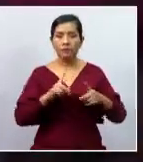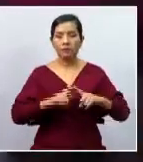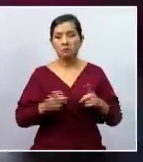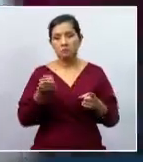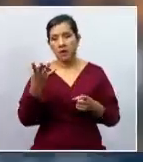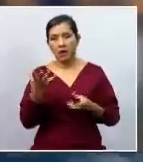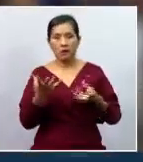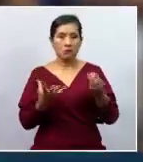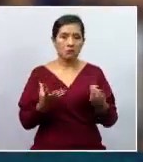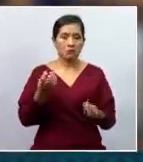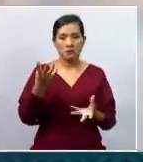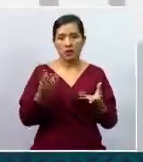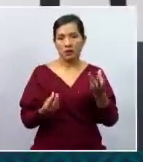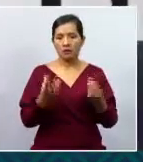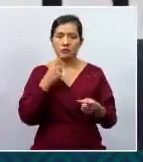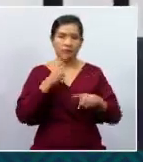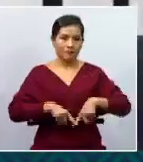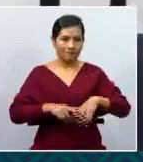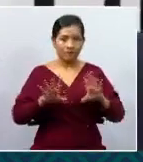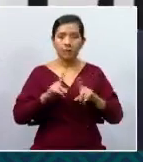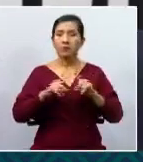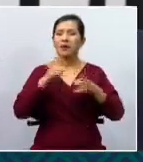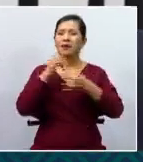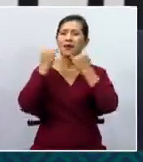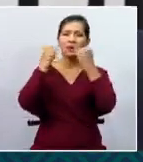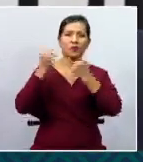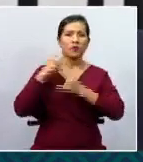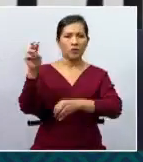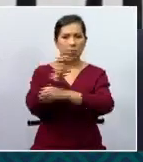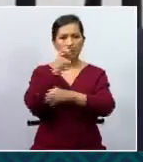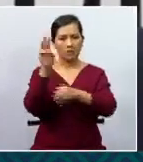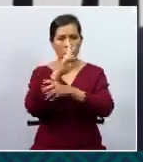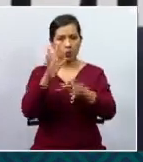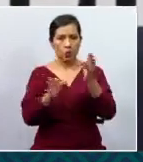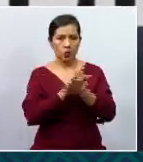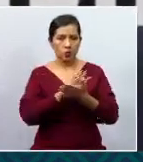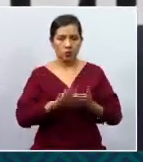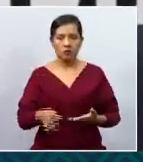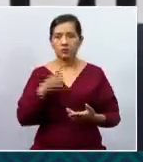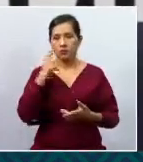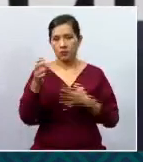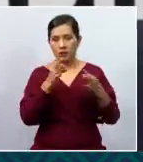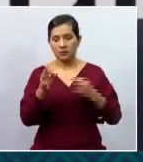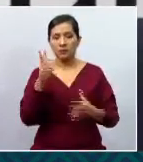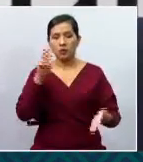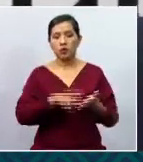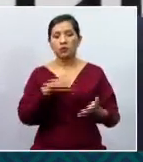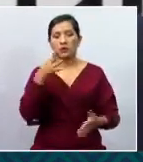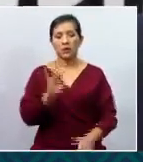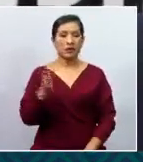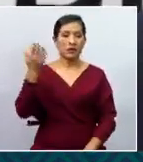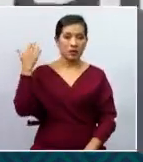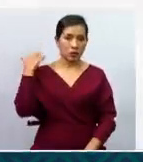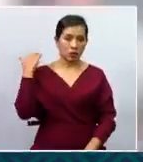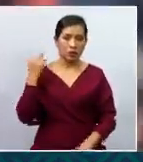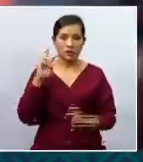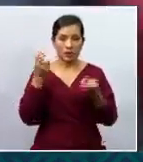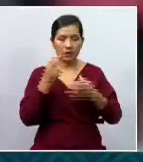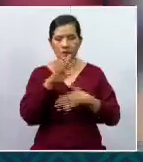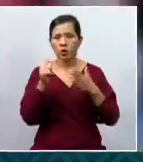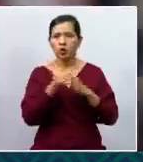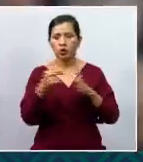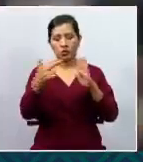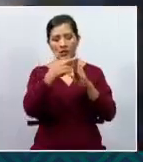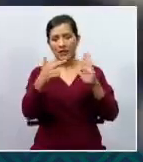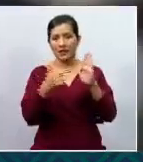una información del Ministerio de Justicia que hace referencia a la gestión 2019, estarían registradas